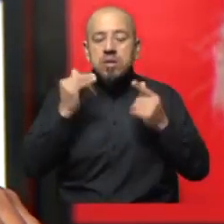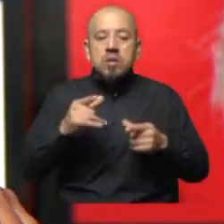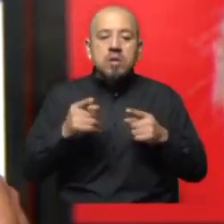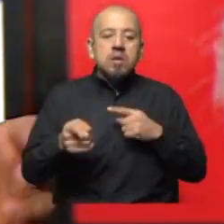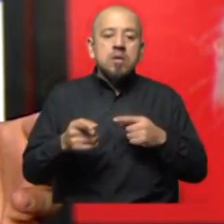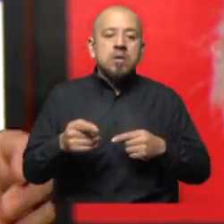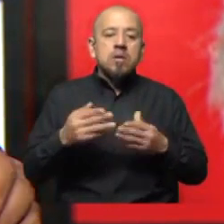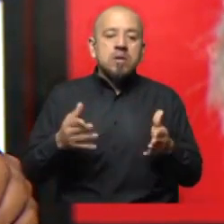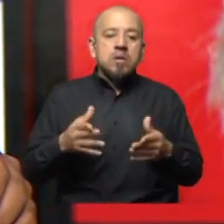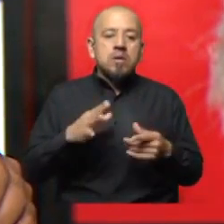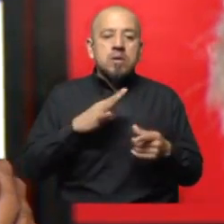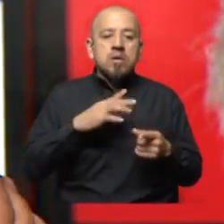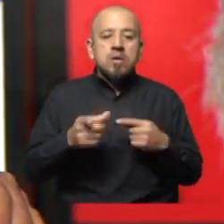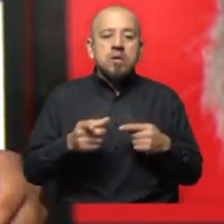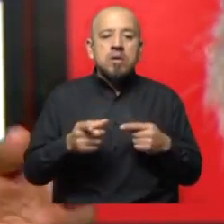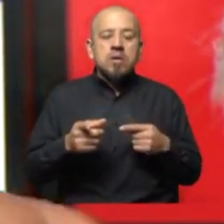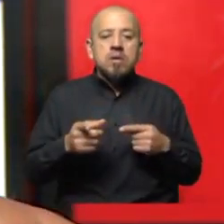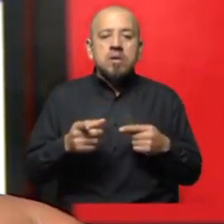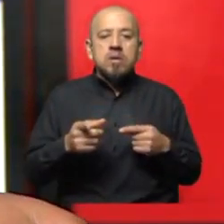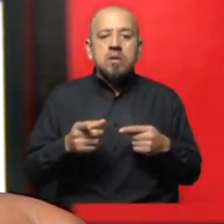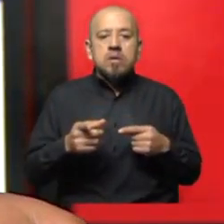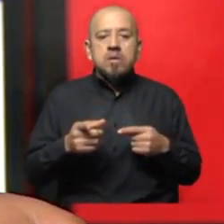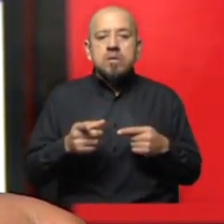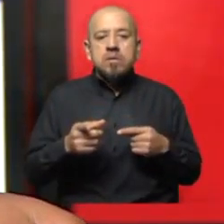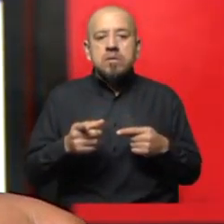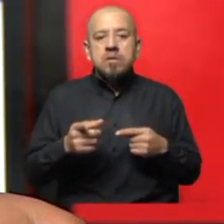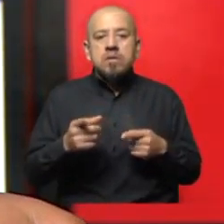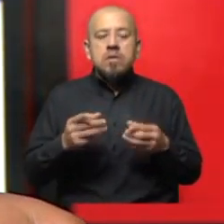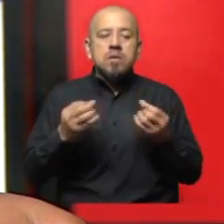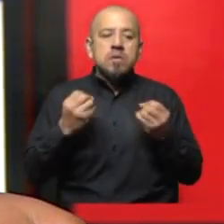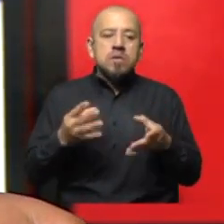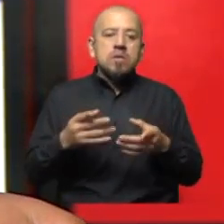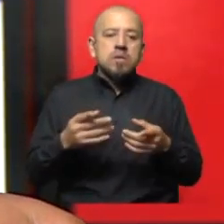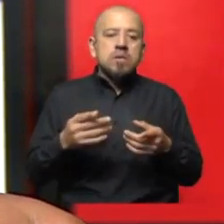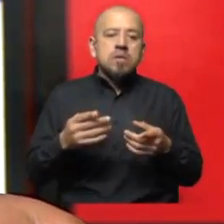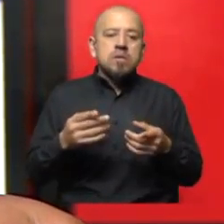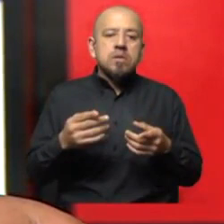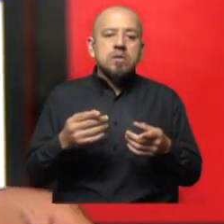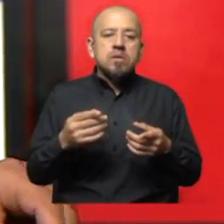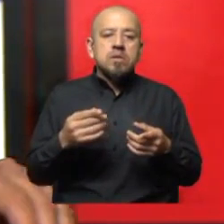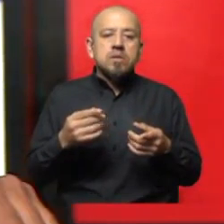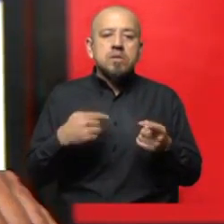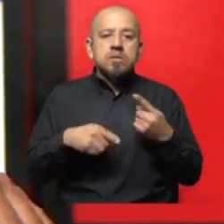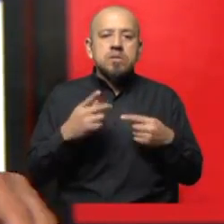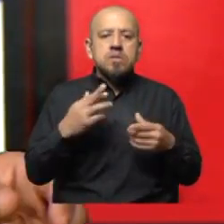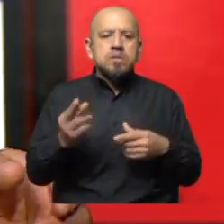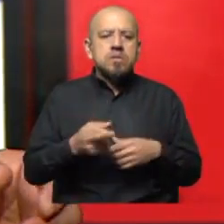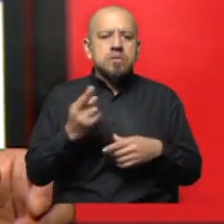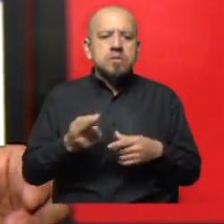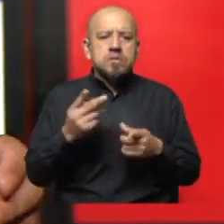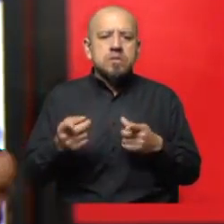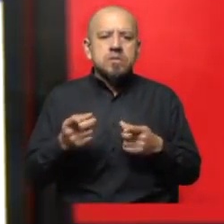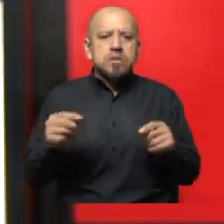eso tenga como la repercusión un poco mayor por qué es muy raro hacer